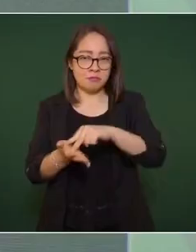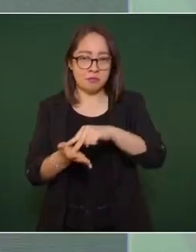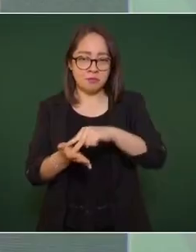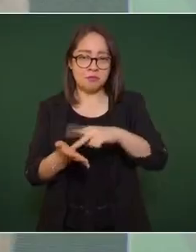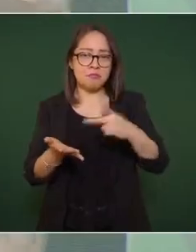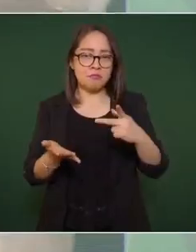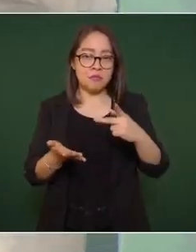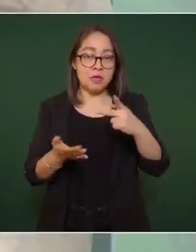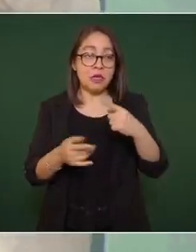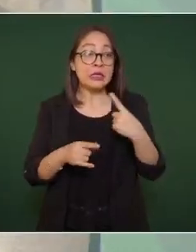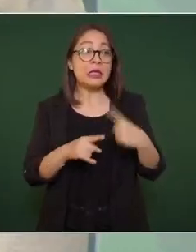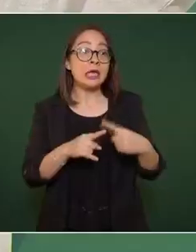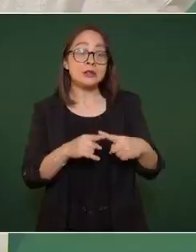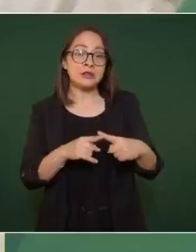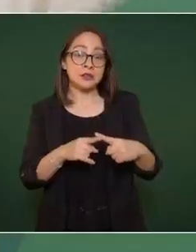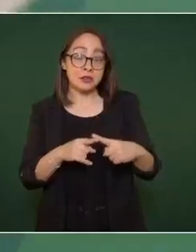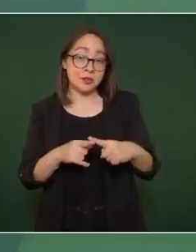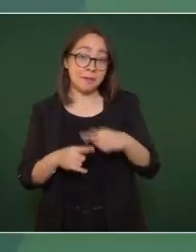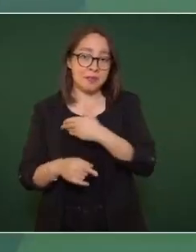y titula: